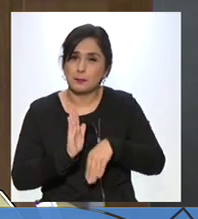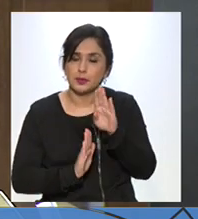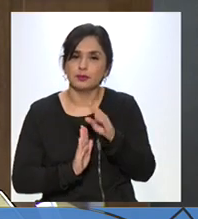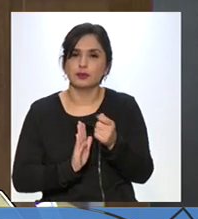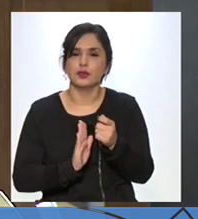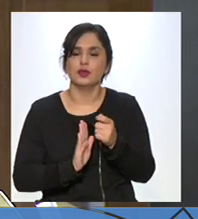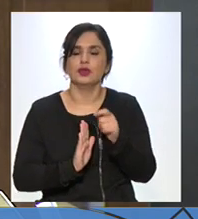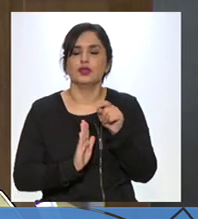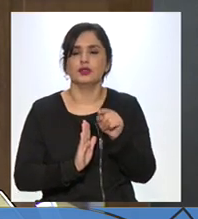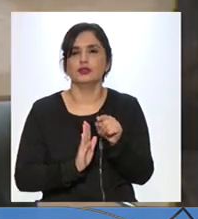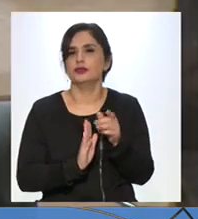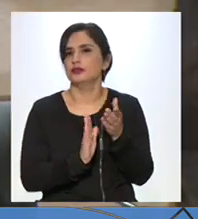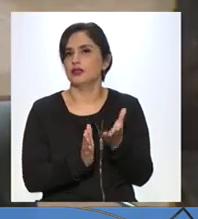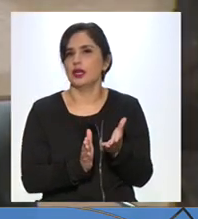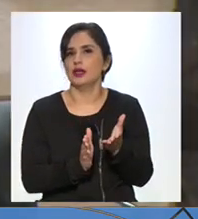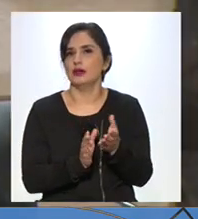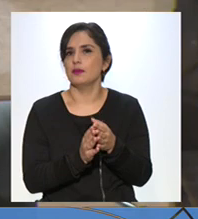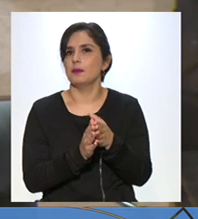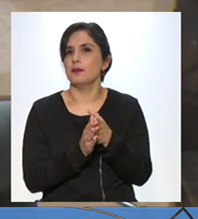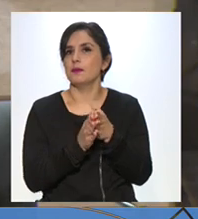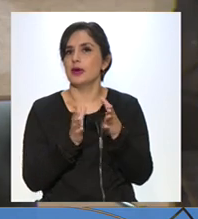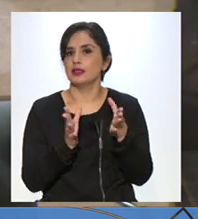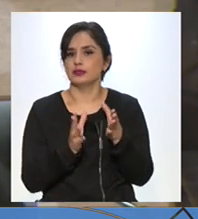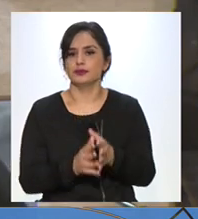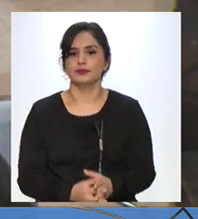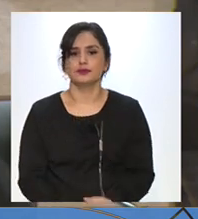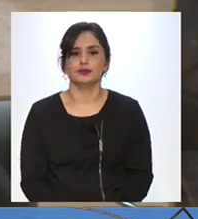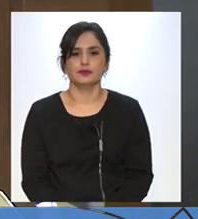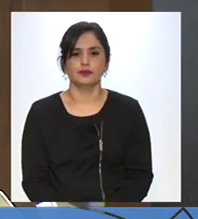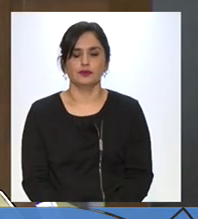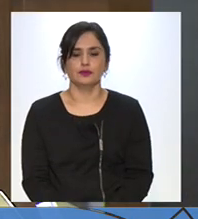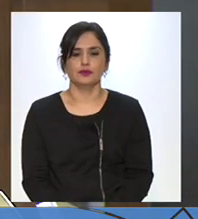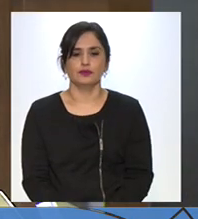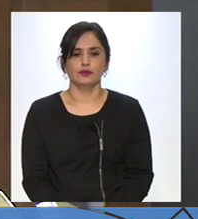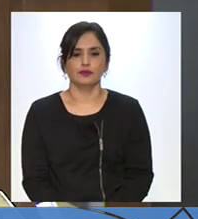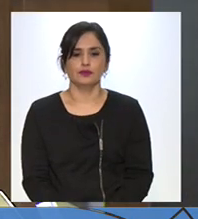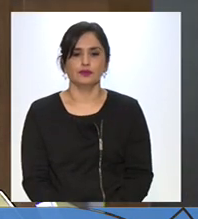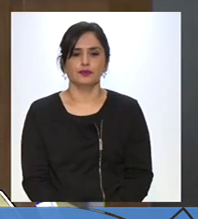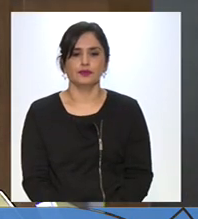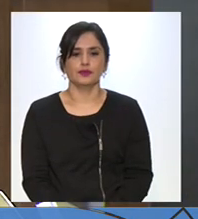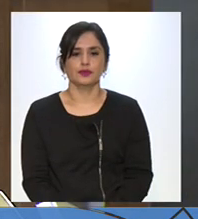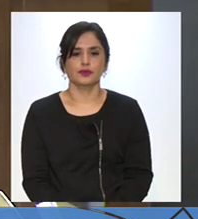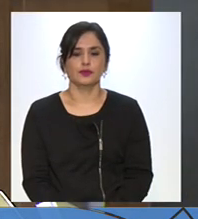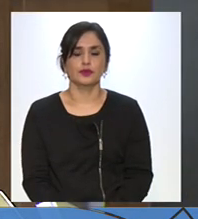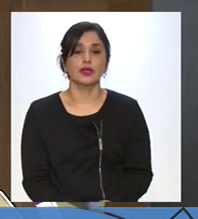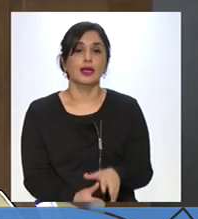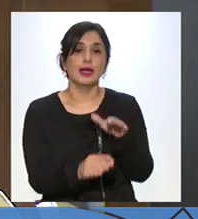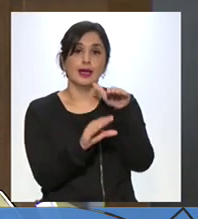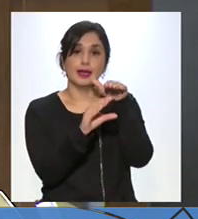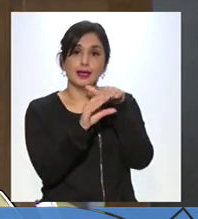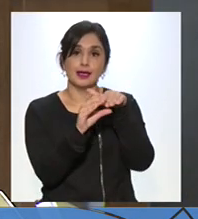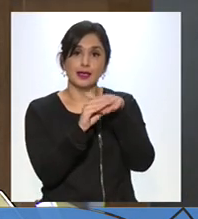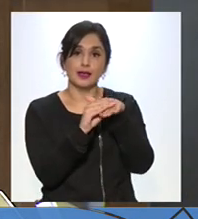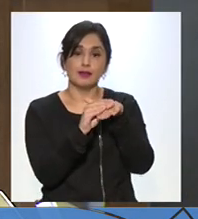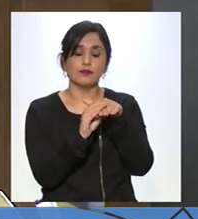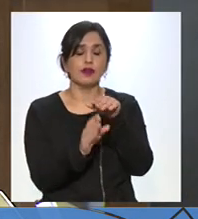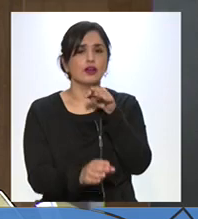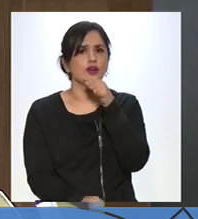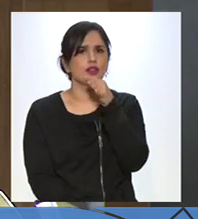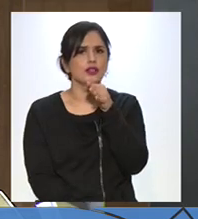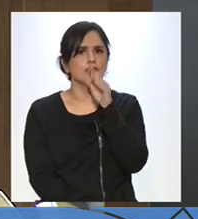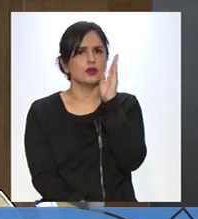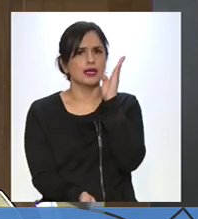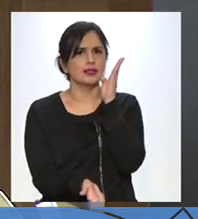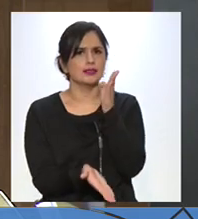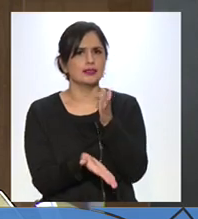está excedida de todo punto de vista. Y creo que está bien, el Banco plantea una autoexigencia que no debe